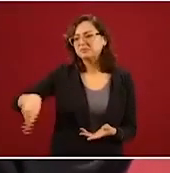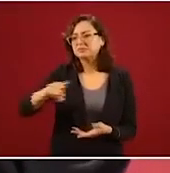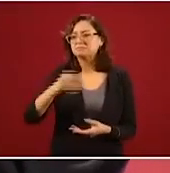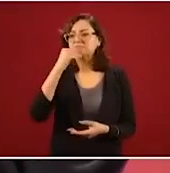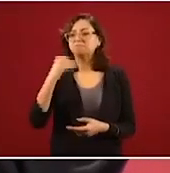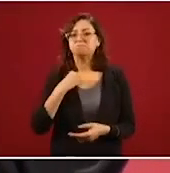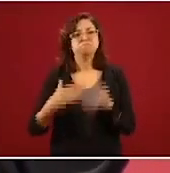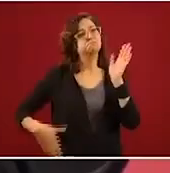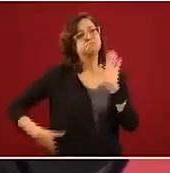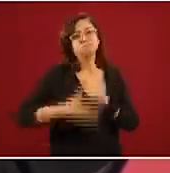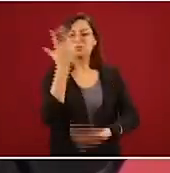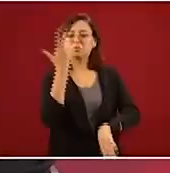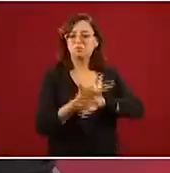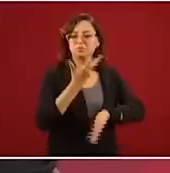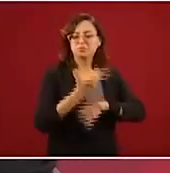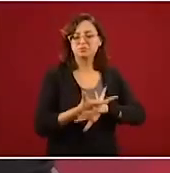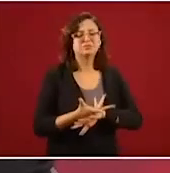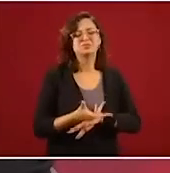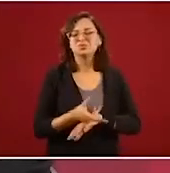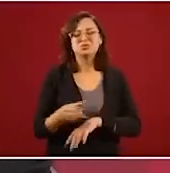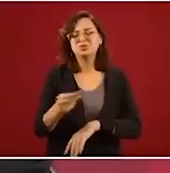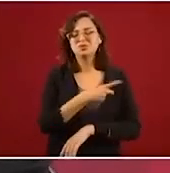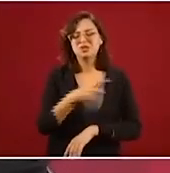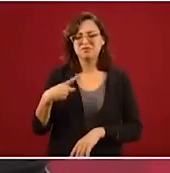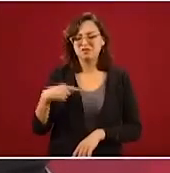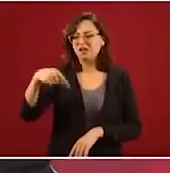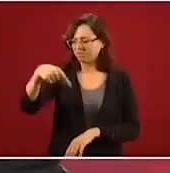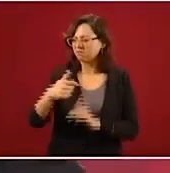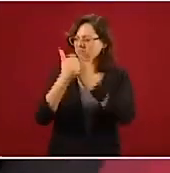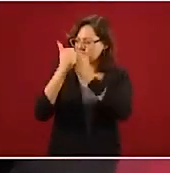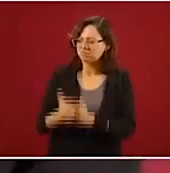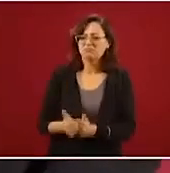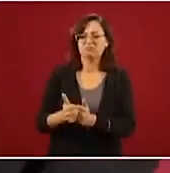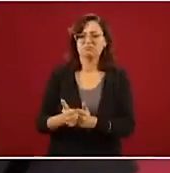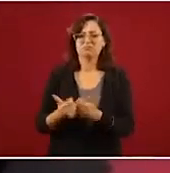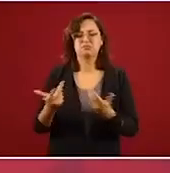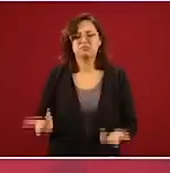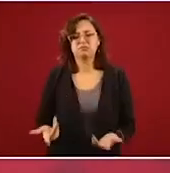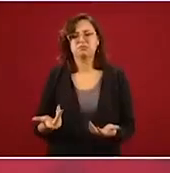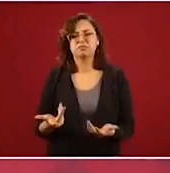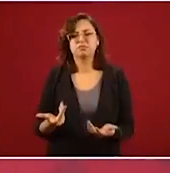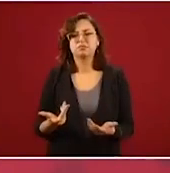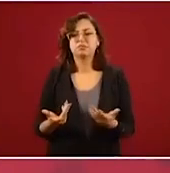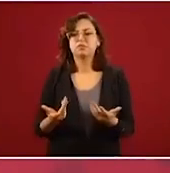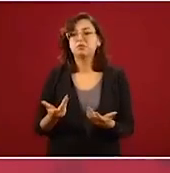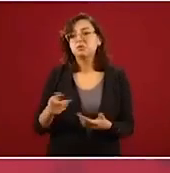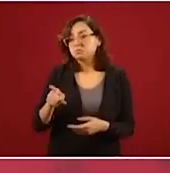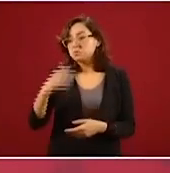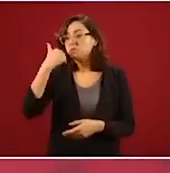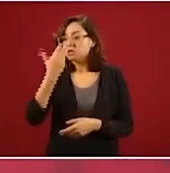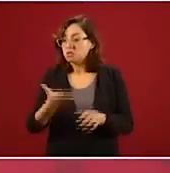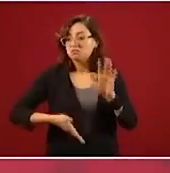vida a Estados Unidos los mexicanos, que la migración